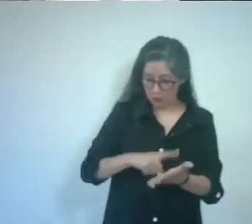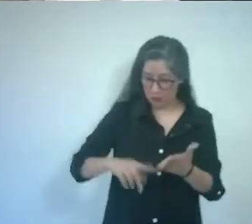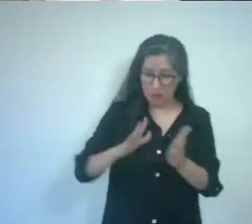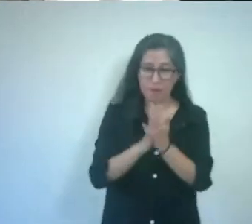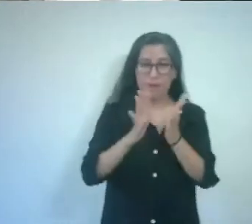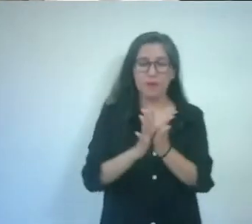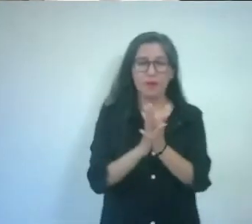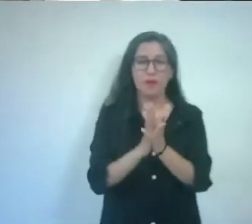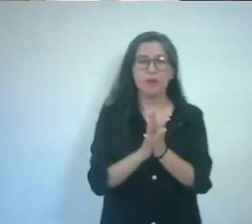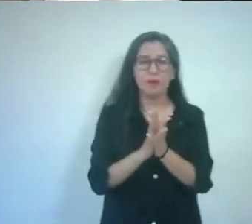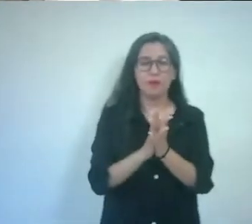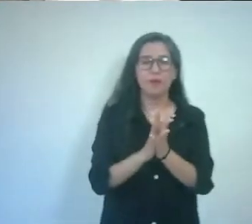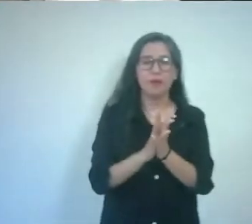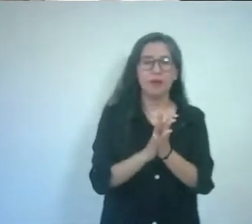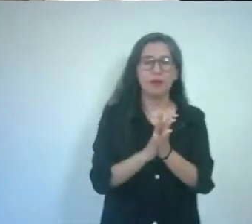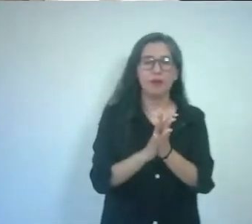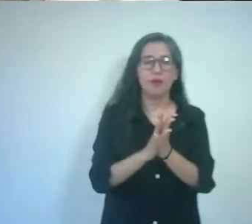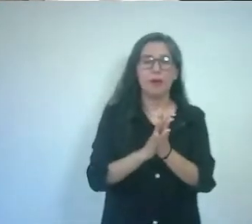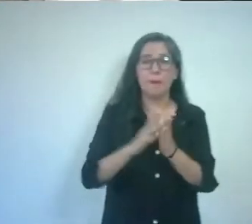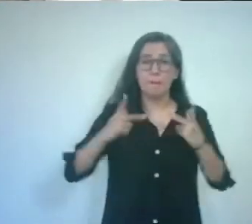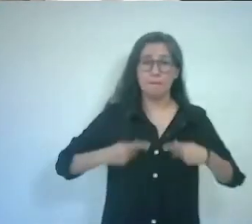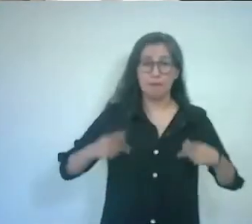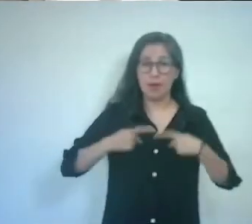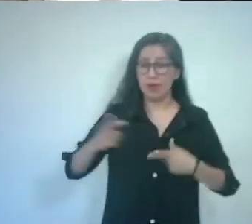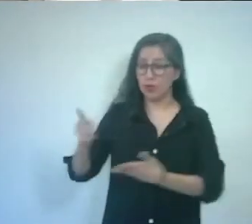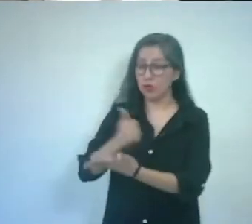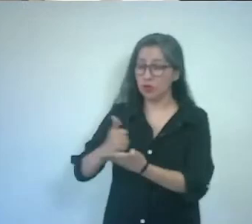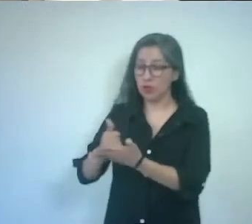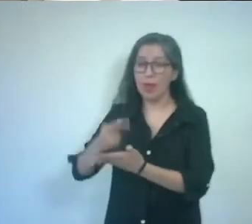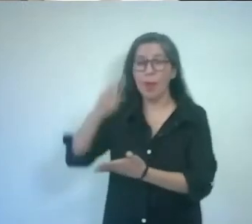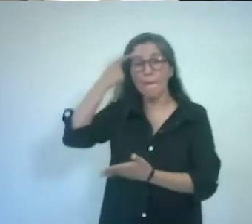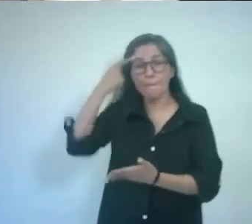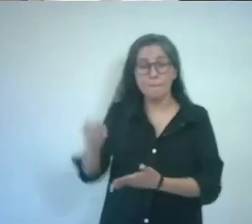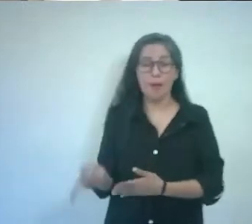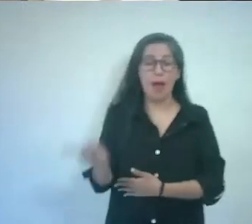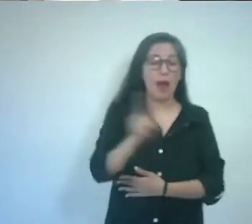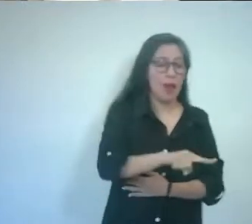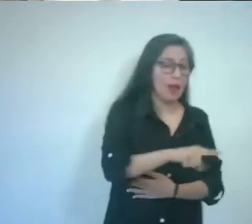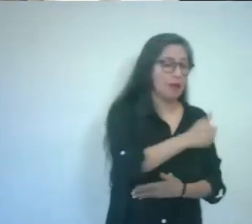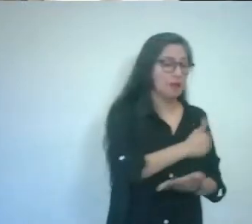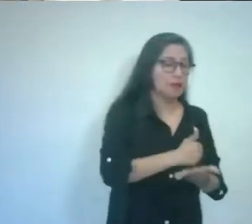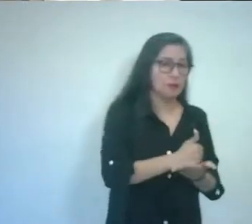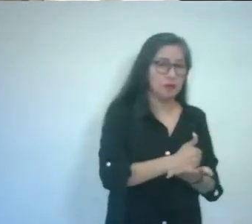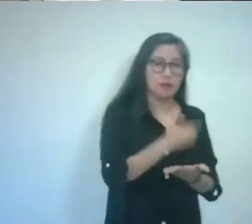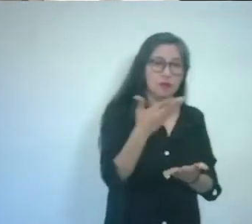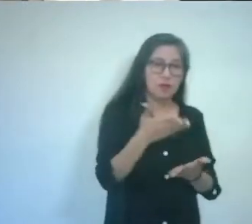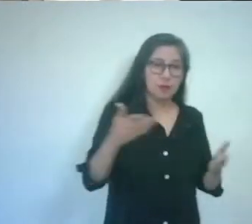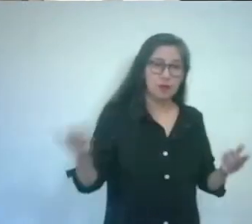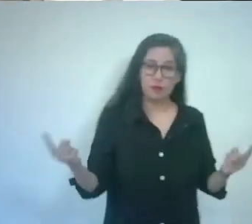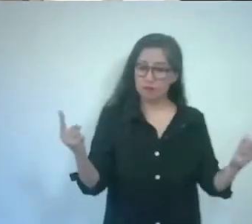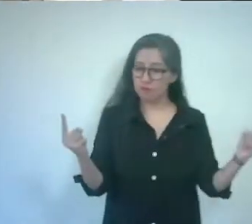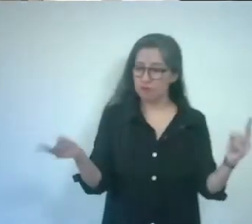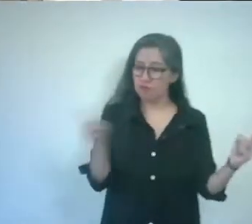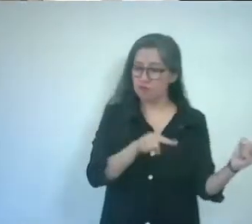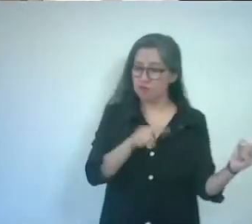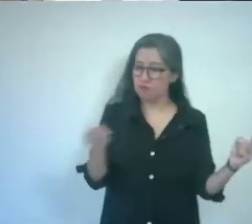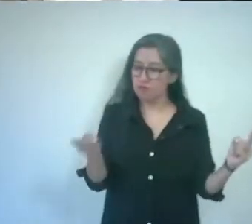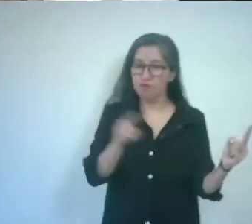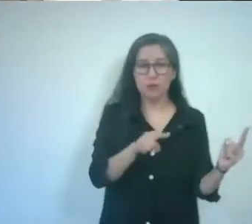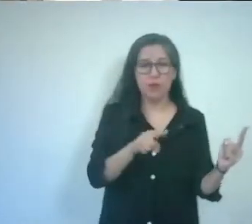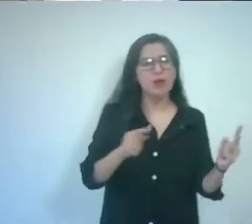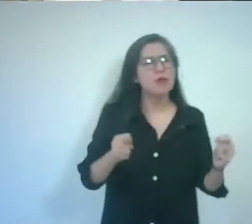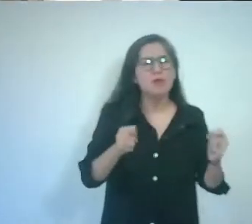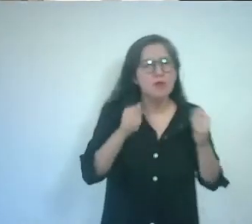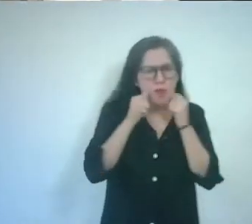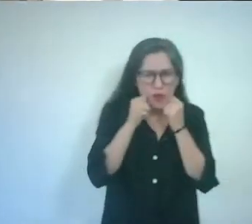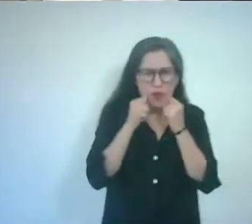llevado a cabo por personas ciudadanas, para personas ciudadanas. Independientemente del rol que estemos desempeñando